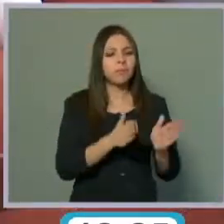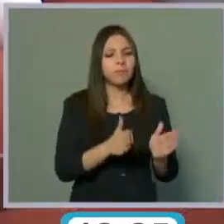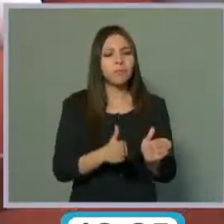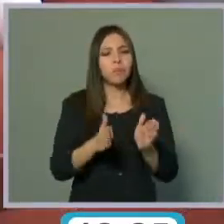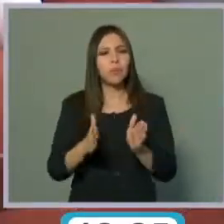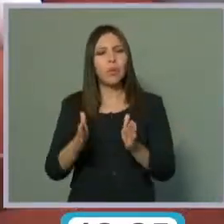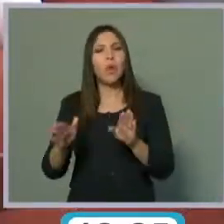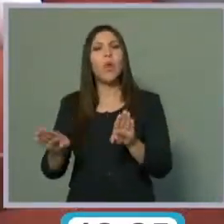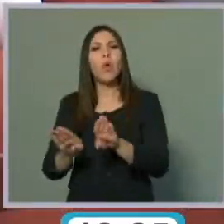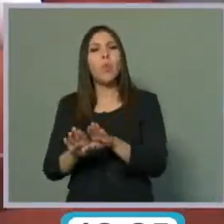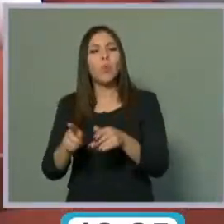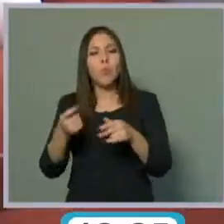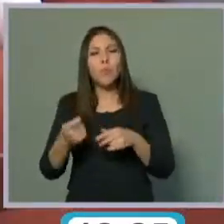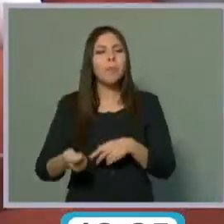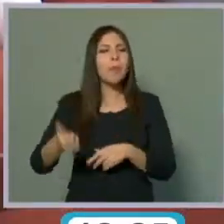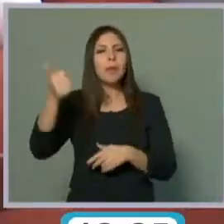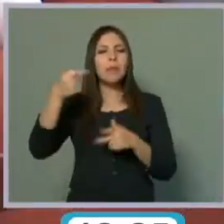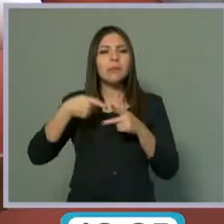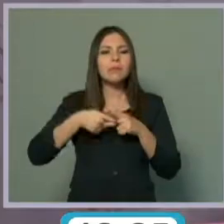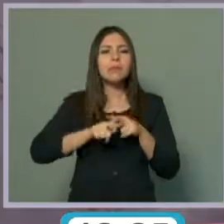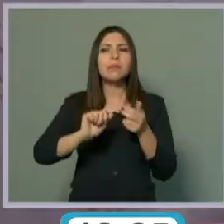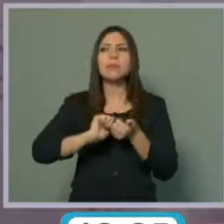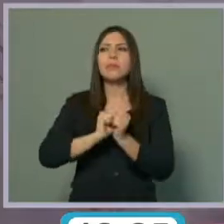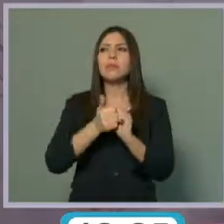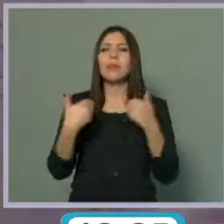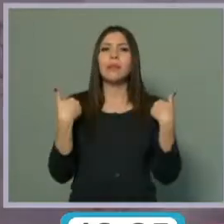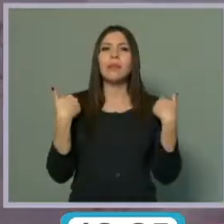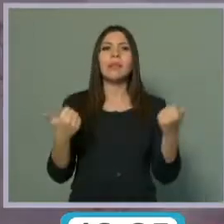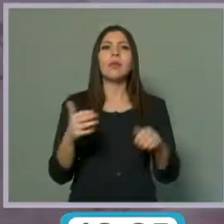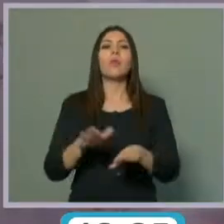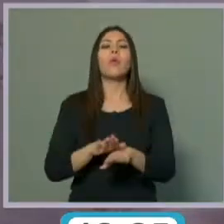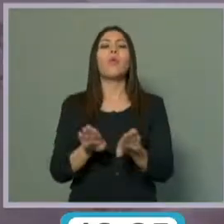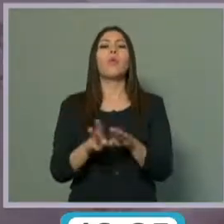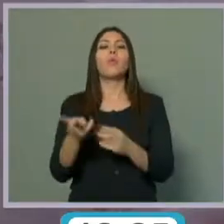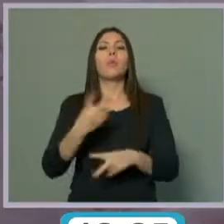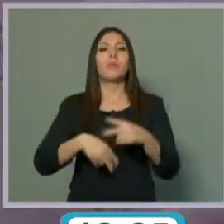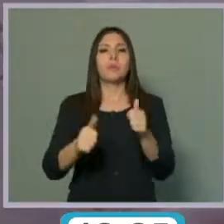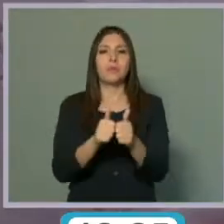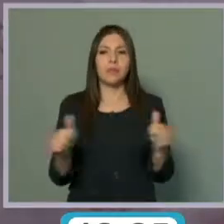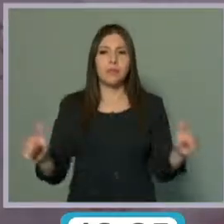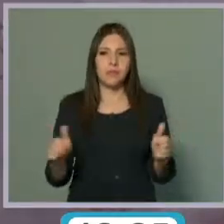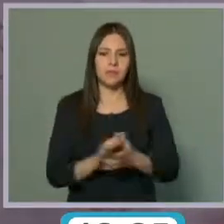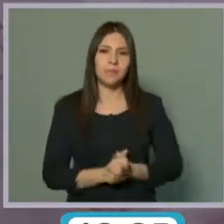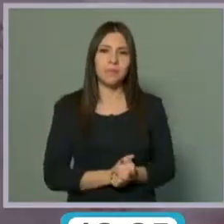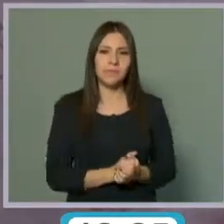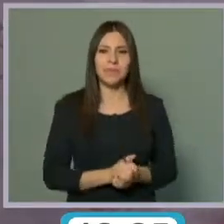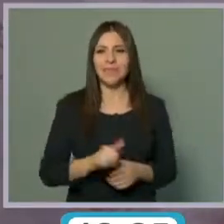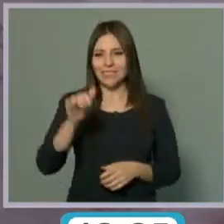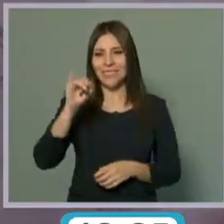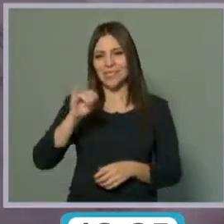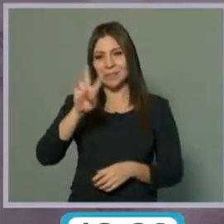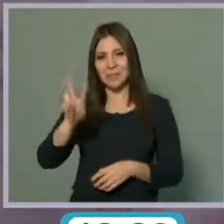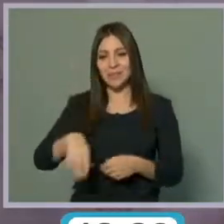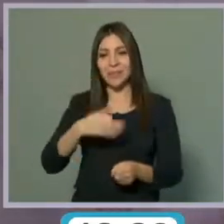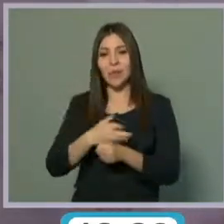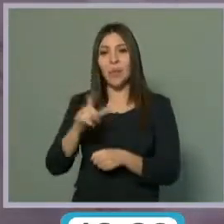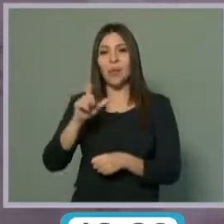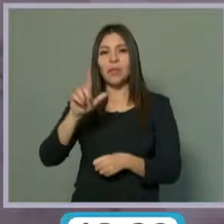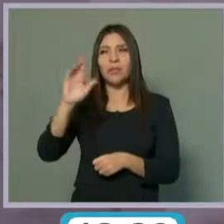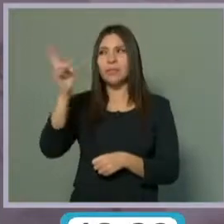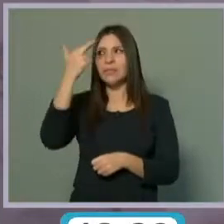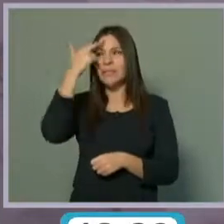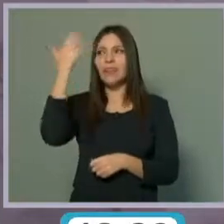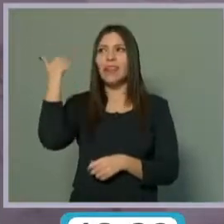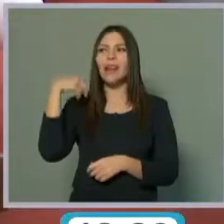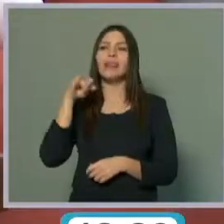empezar para poder asimilar una separación? Eso, qué chistoso, siempre se termina en risa, qué bueno. Sí, no, o sea, ya cuando superas algo te acuerdas y